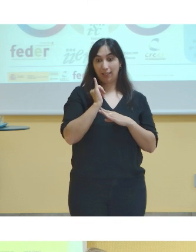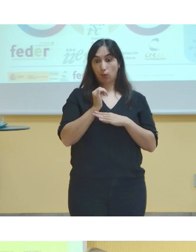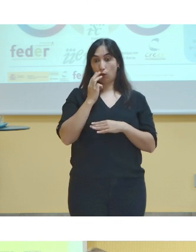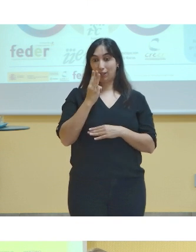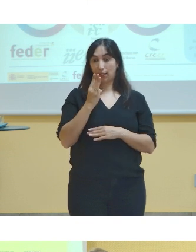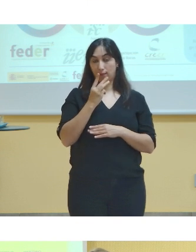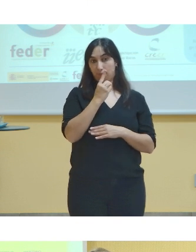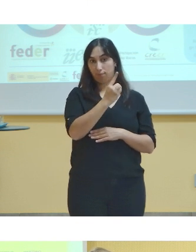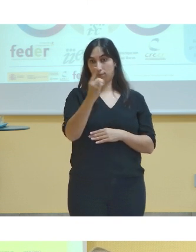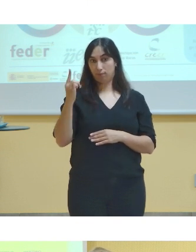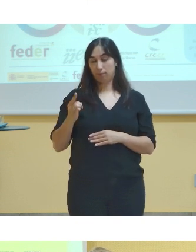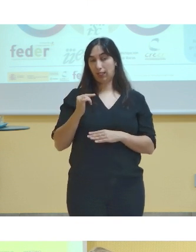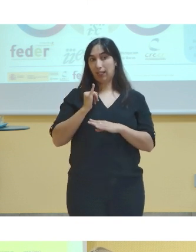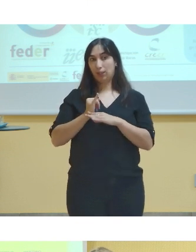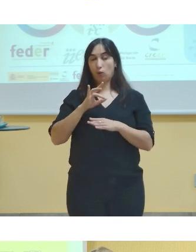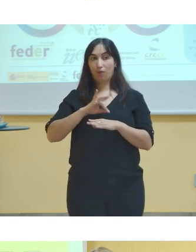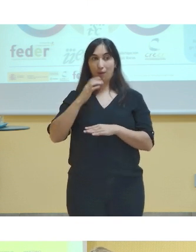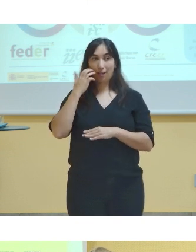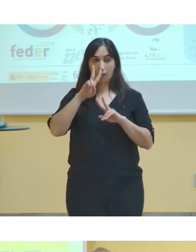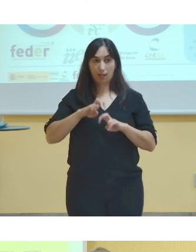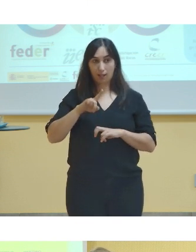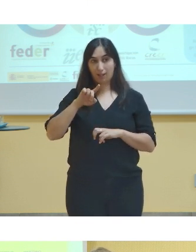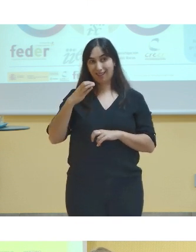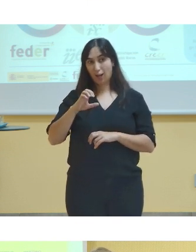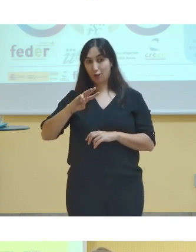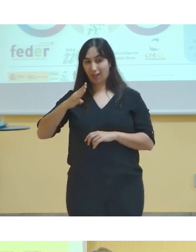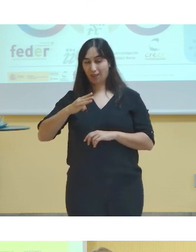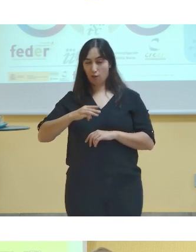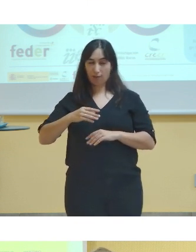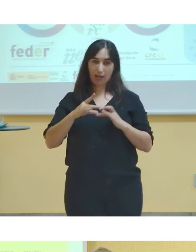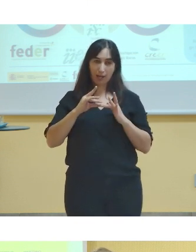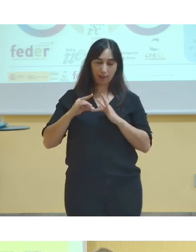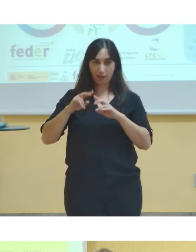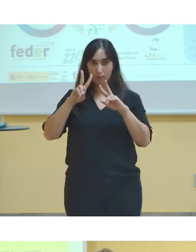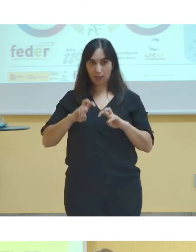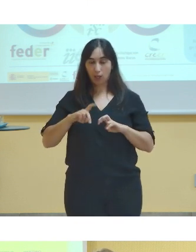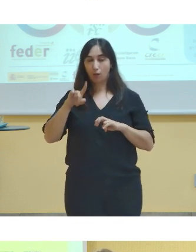el Instituto de Investigación de Enfermedades Raras, del Instituto de Salud Carlos III, liderando la investigación con el apoyo